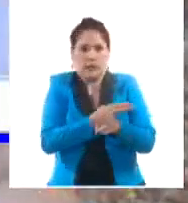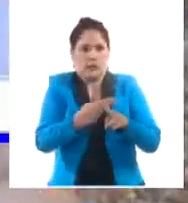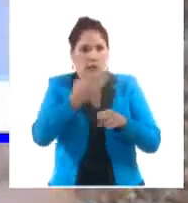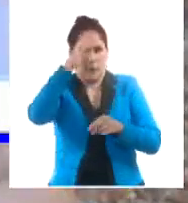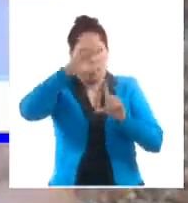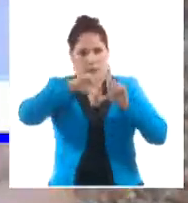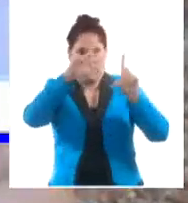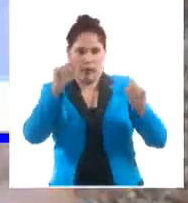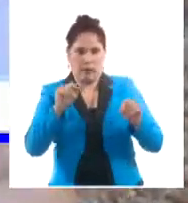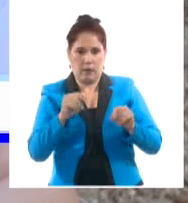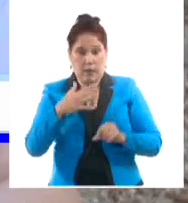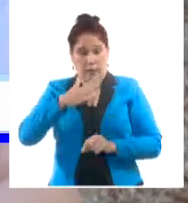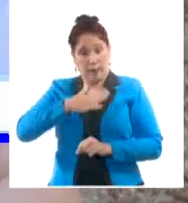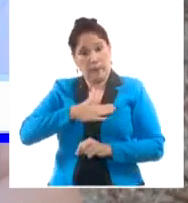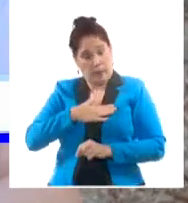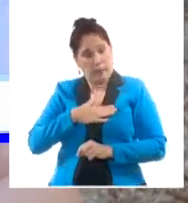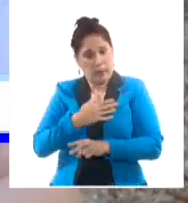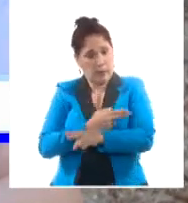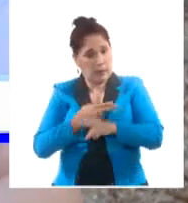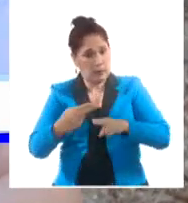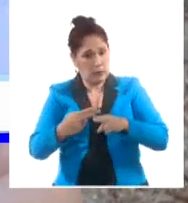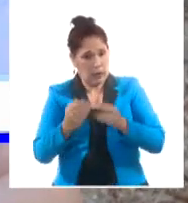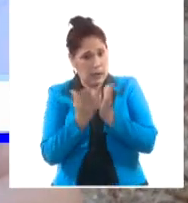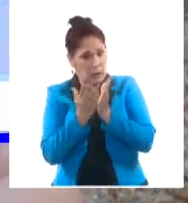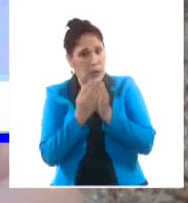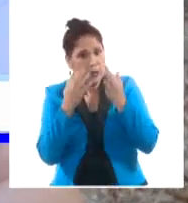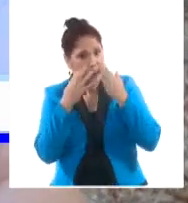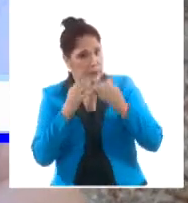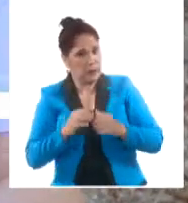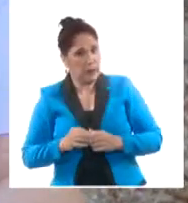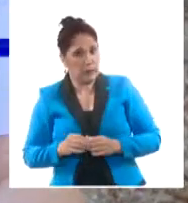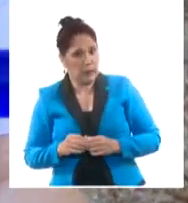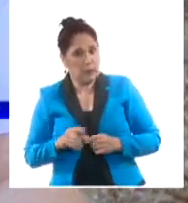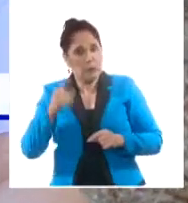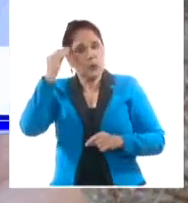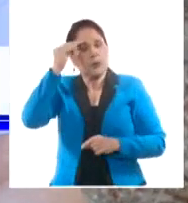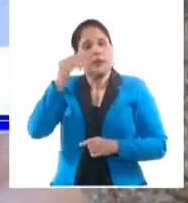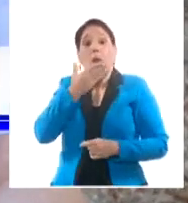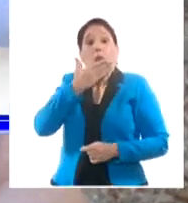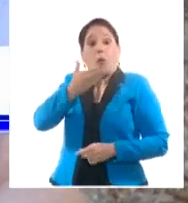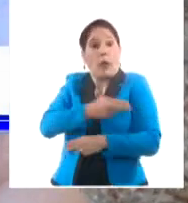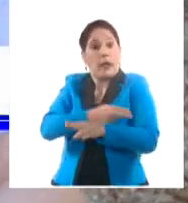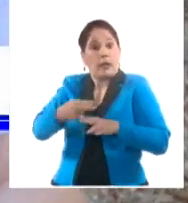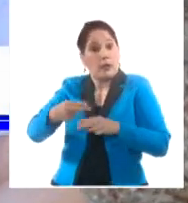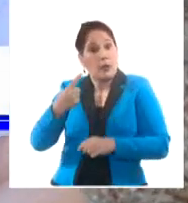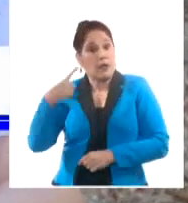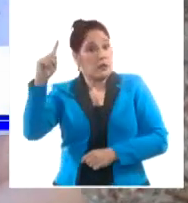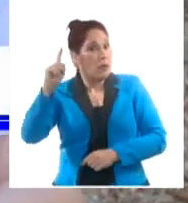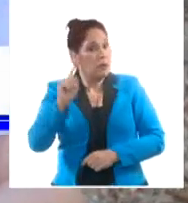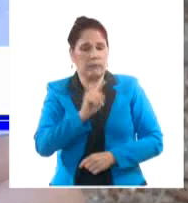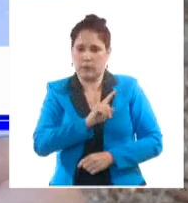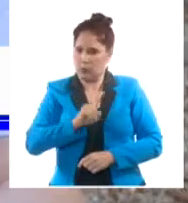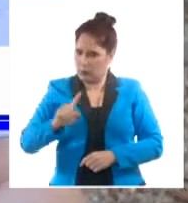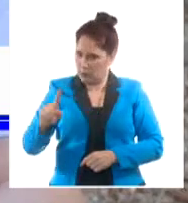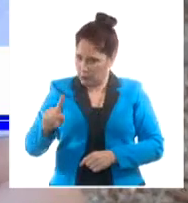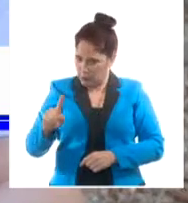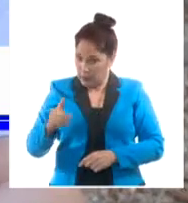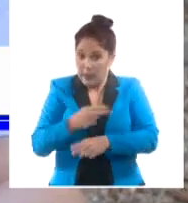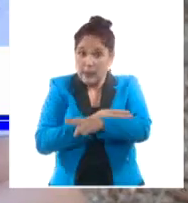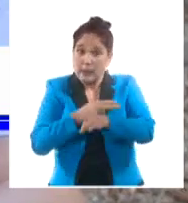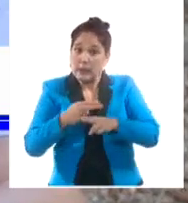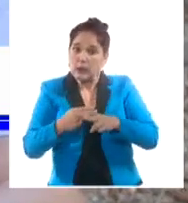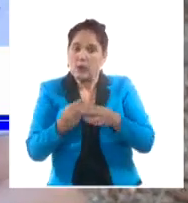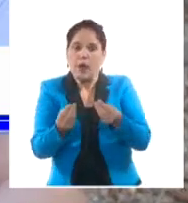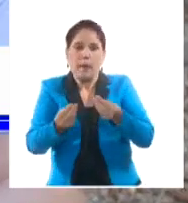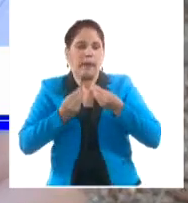Cuba. Es importante estudiar la historia, y no es solo porque sea muy buena, sino también porque eso te